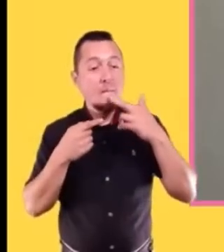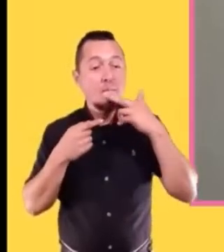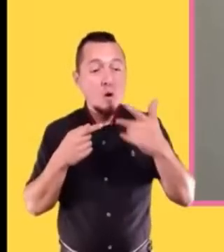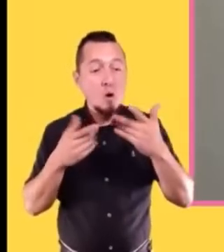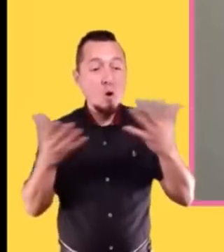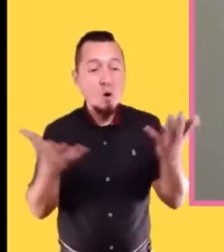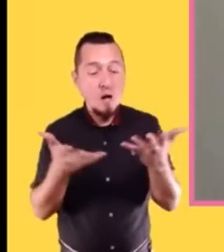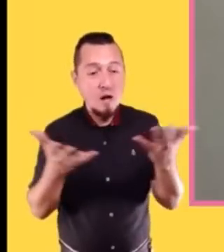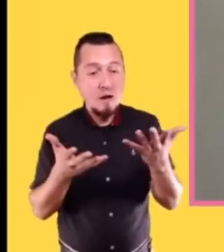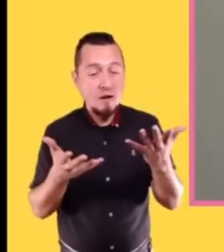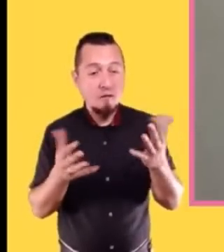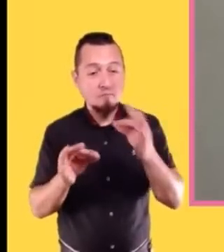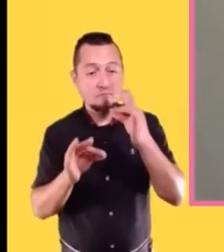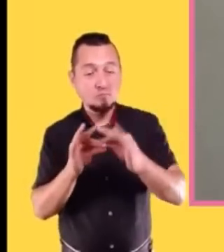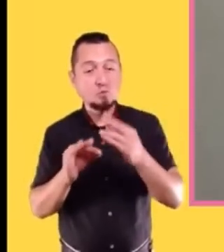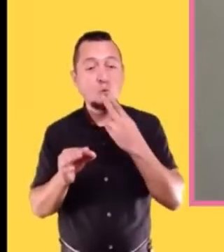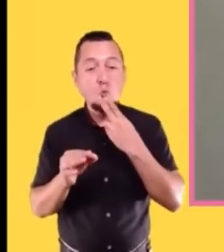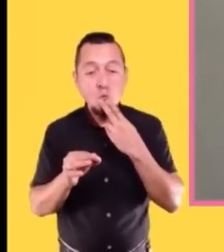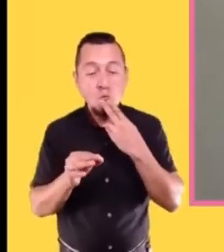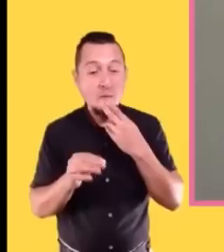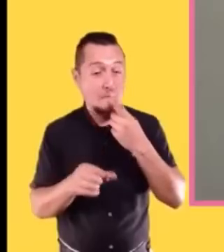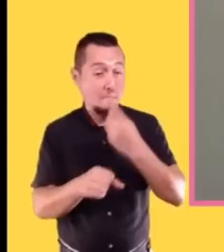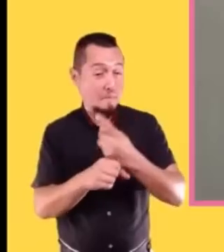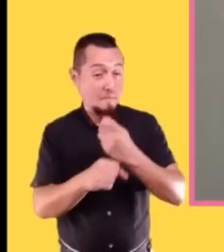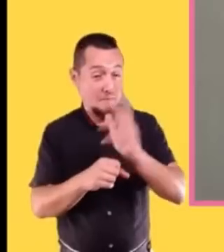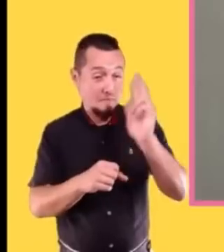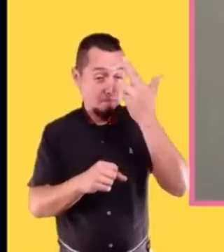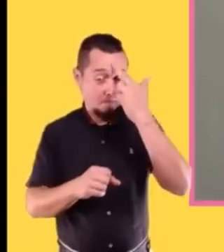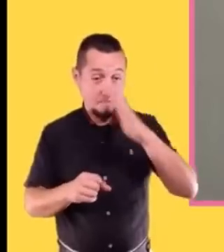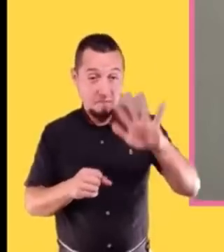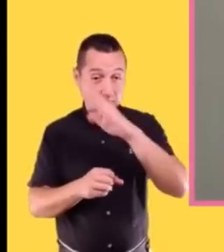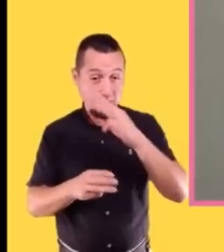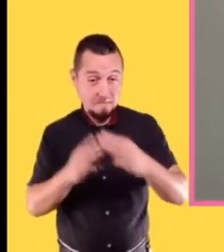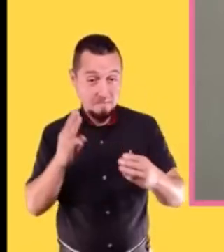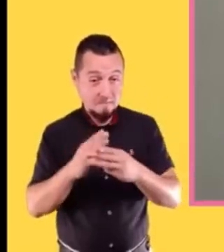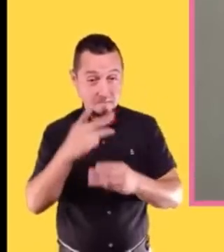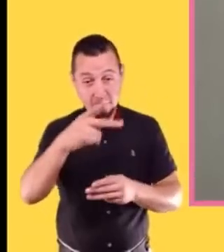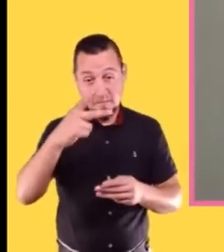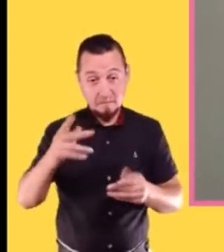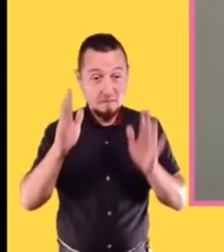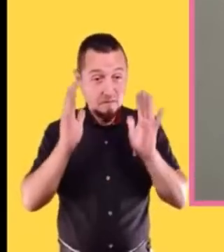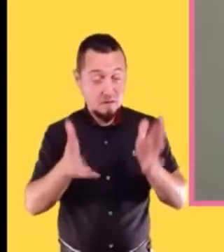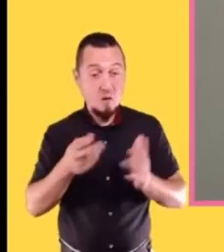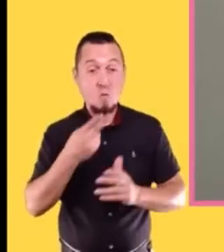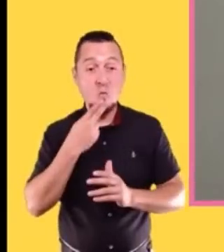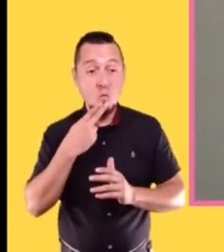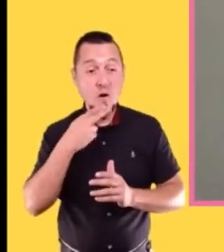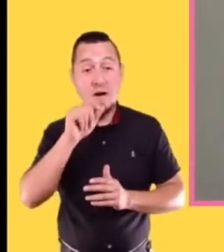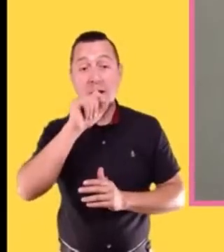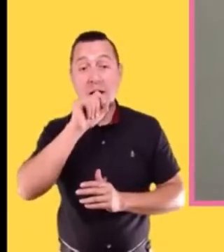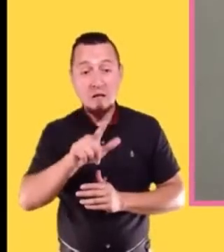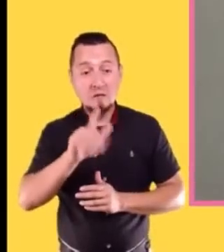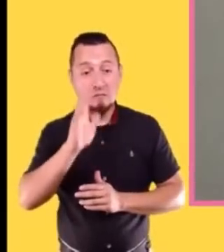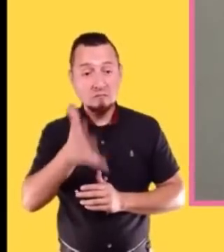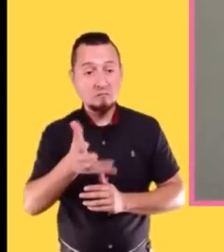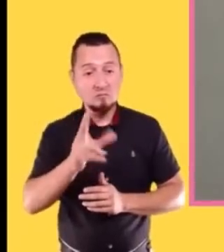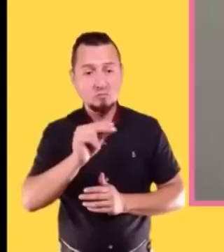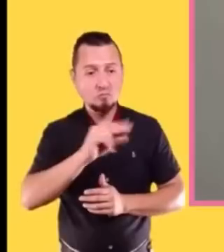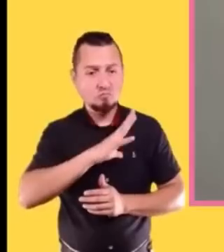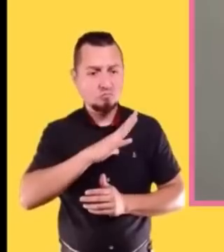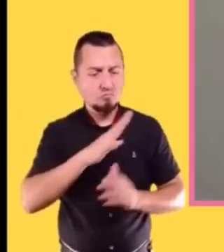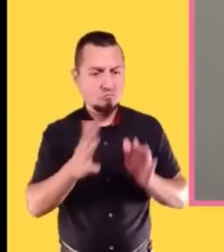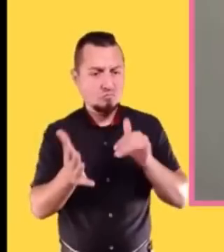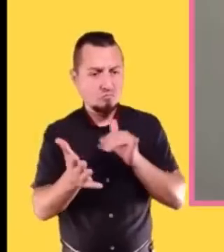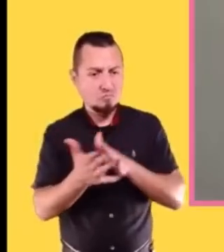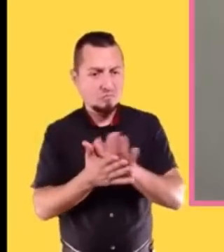sean útiles. Hay que recordar que estos materiales de los que estamos hablando ya se usan en Jalisco y no se ha tenido que imprimir. Es que no se nos olvide